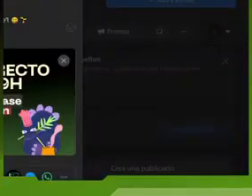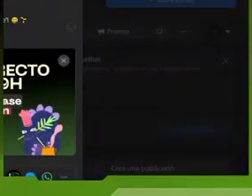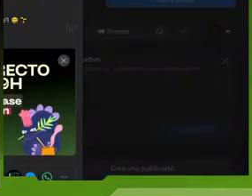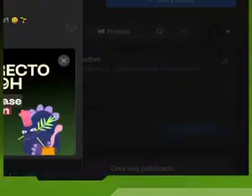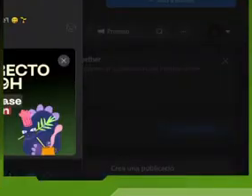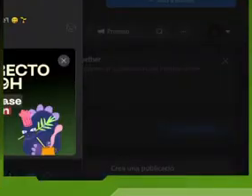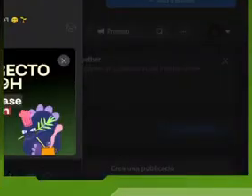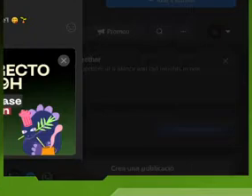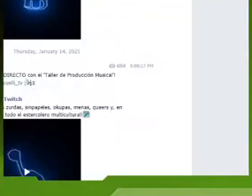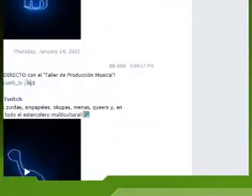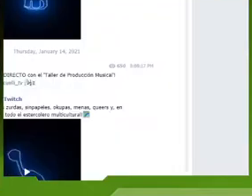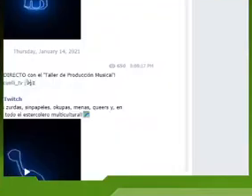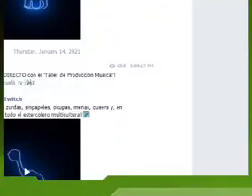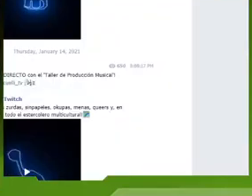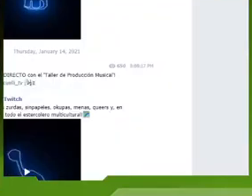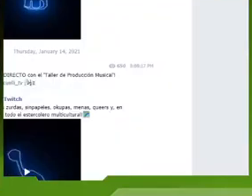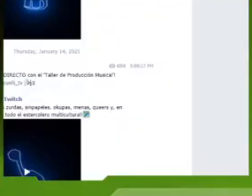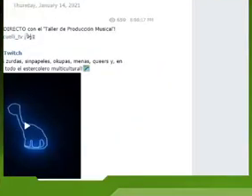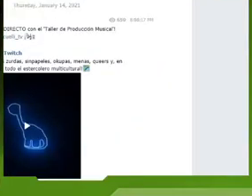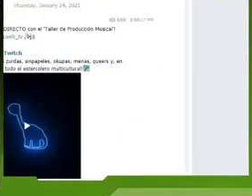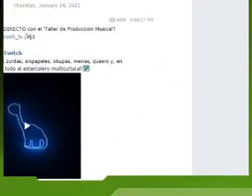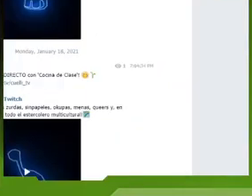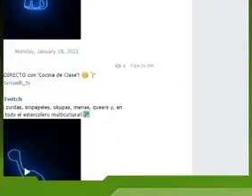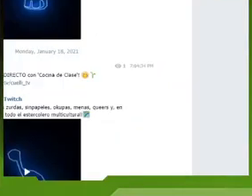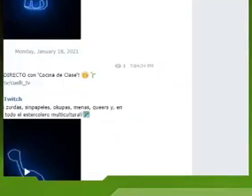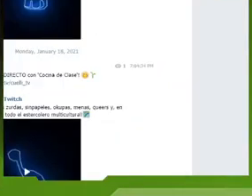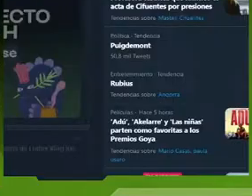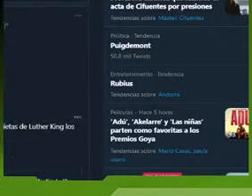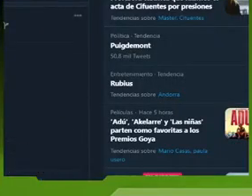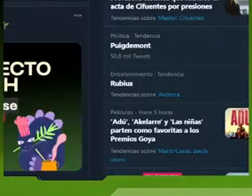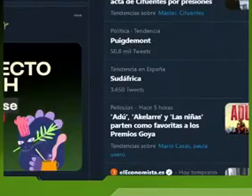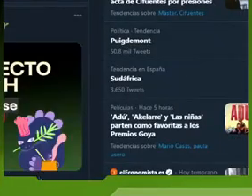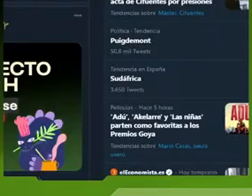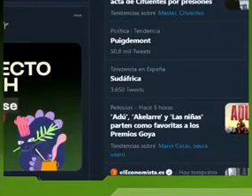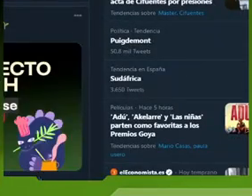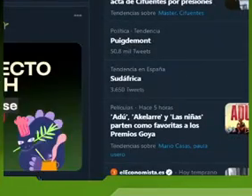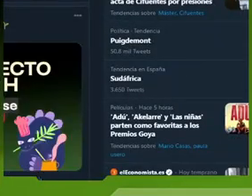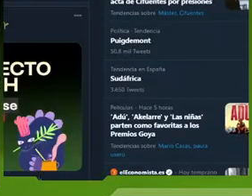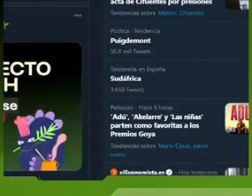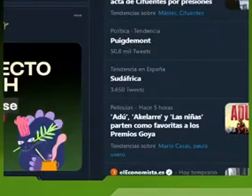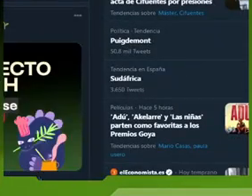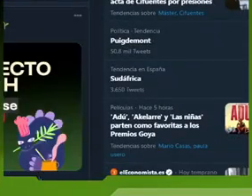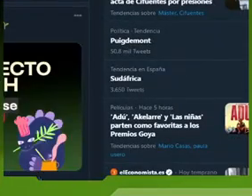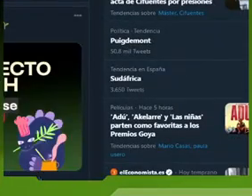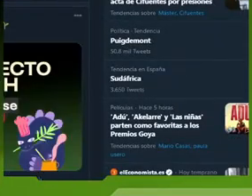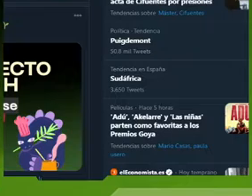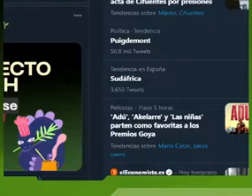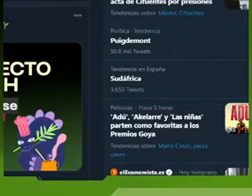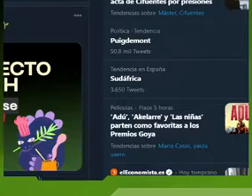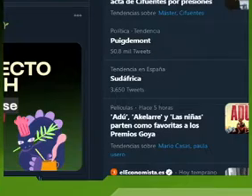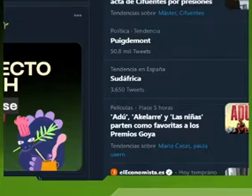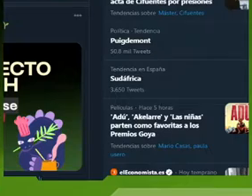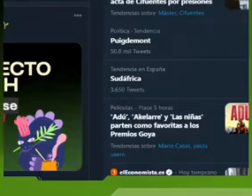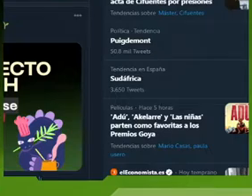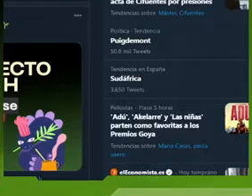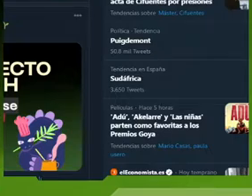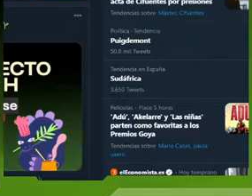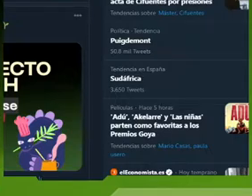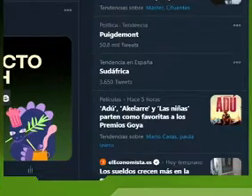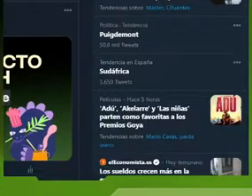El nombre de Carmen es en honor a mi abuelita, que... Hola, abuelita, me está viendo.